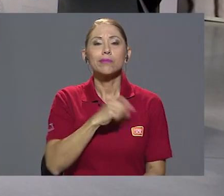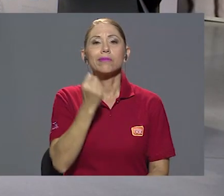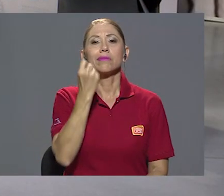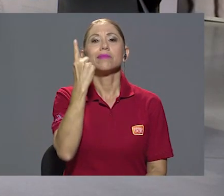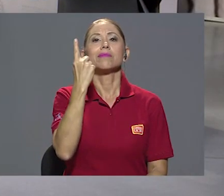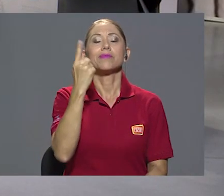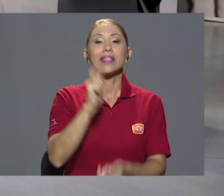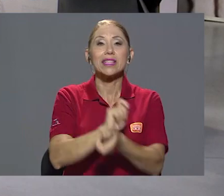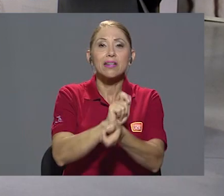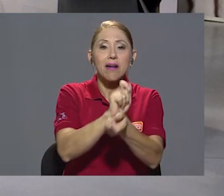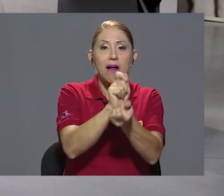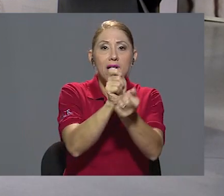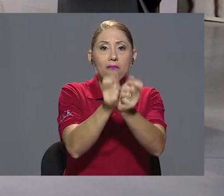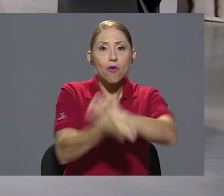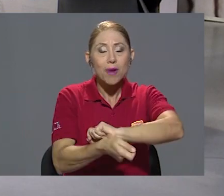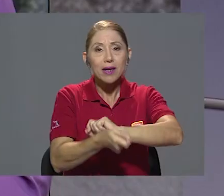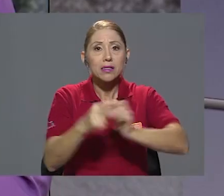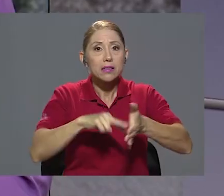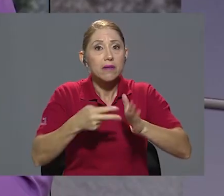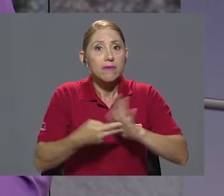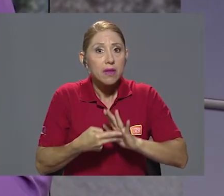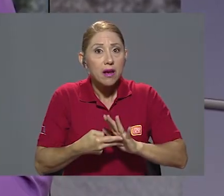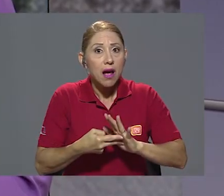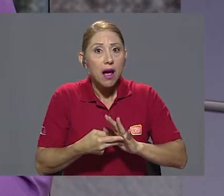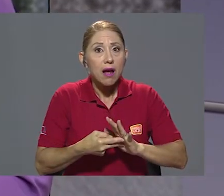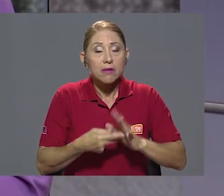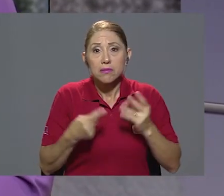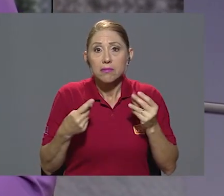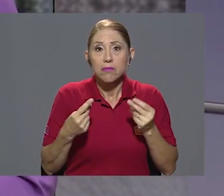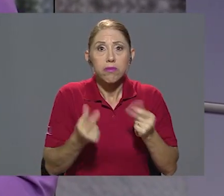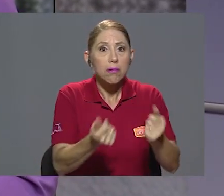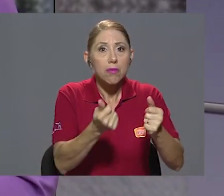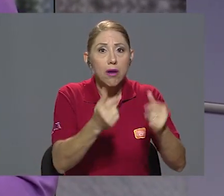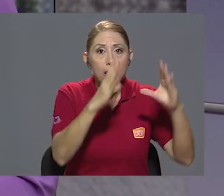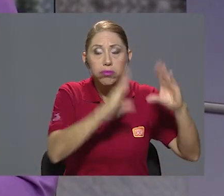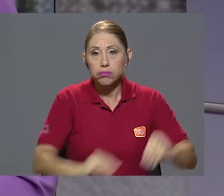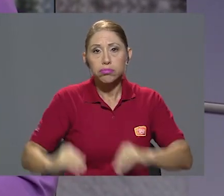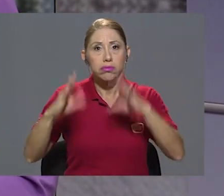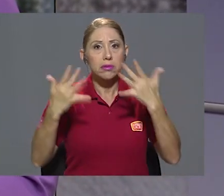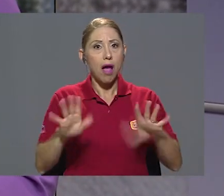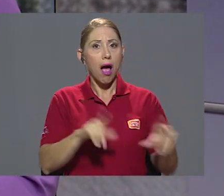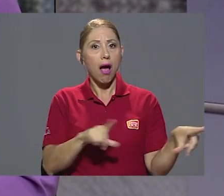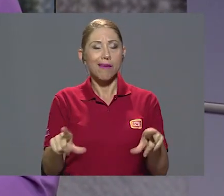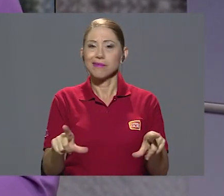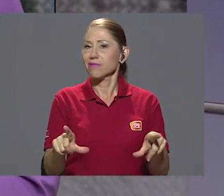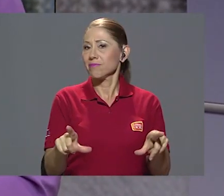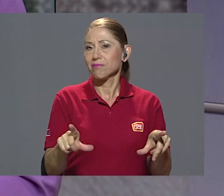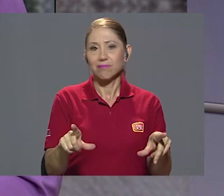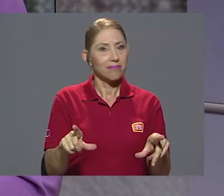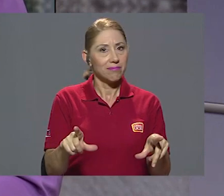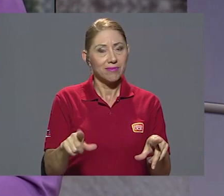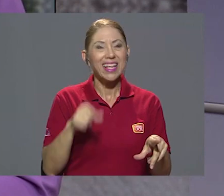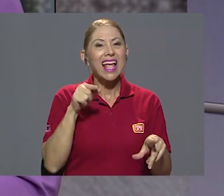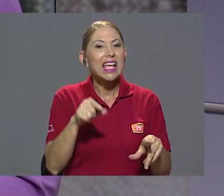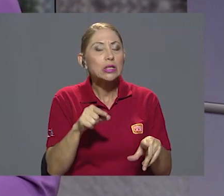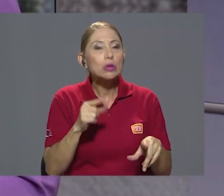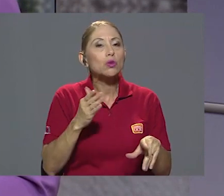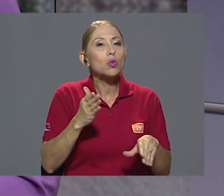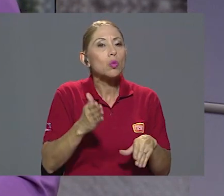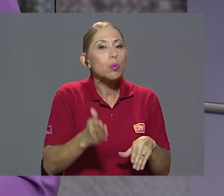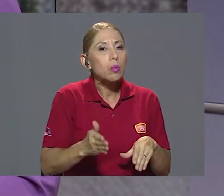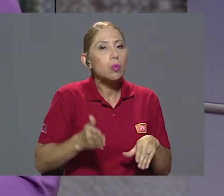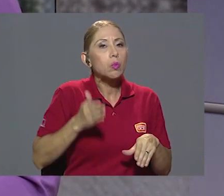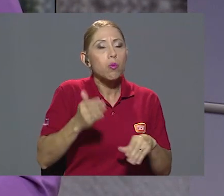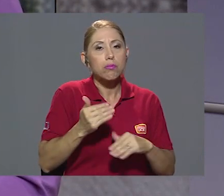estamos muy claros que transformar no es una cosa que se hace de la noche a la mañana. Sí, exacto. Sino que son procesos